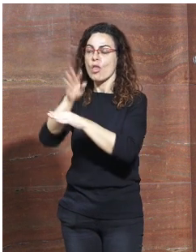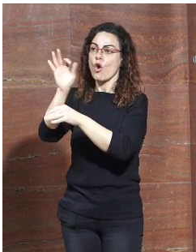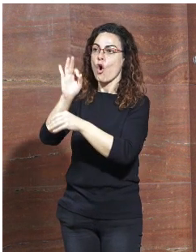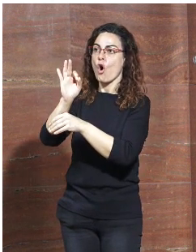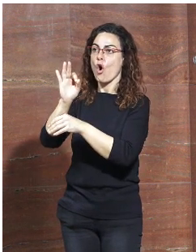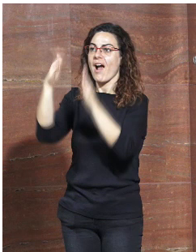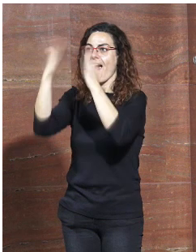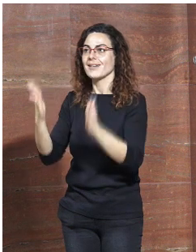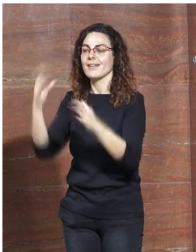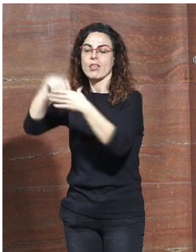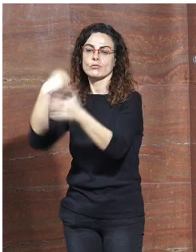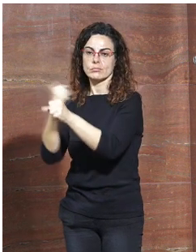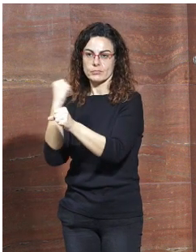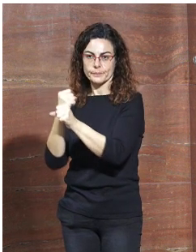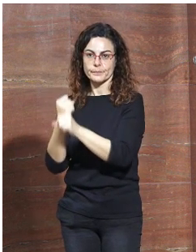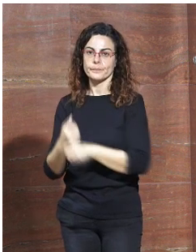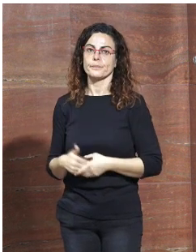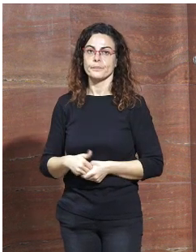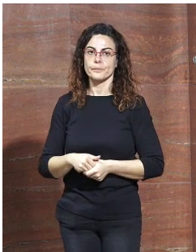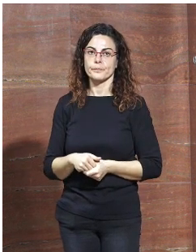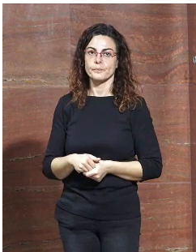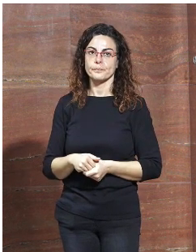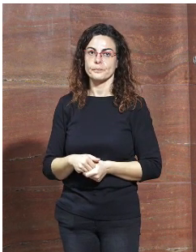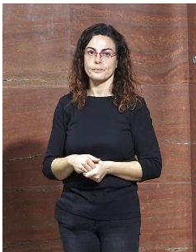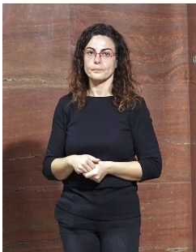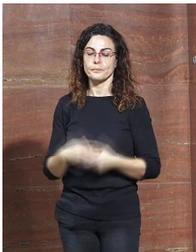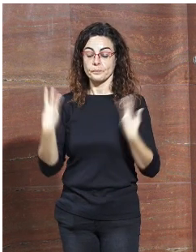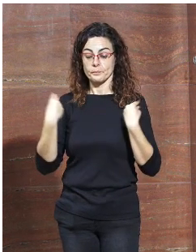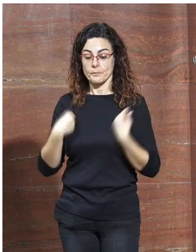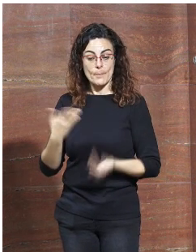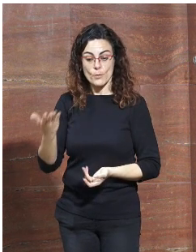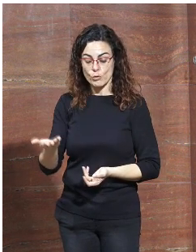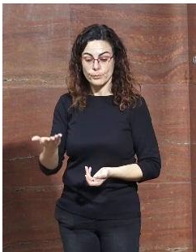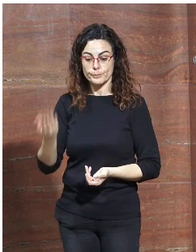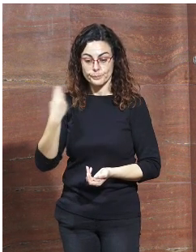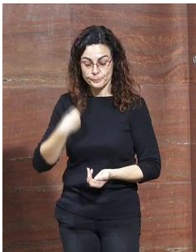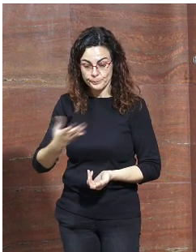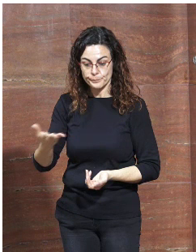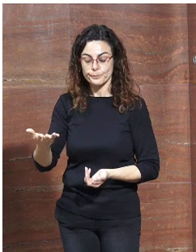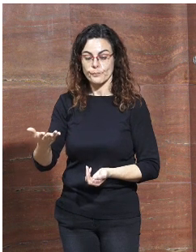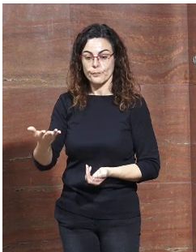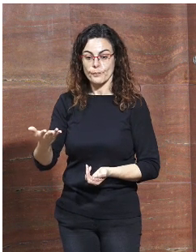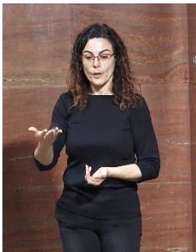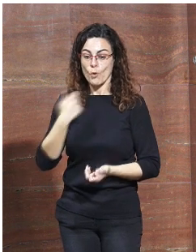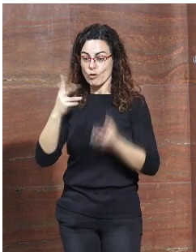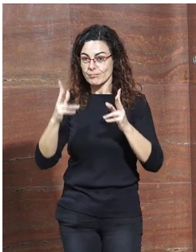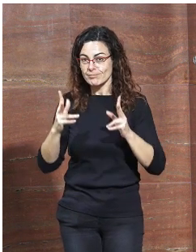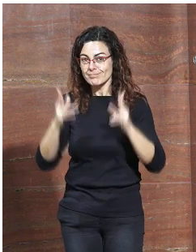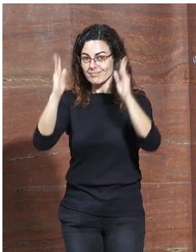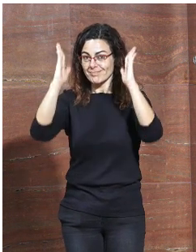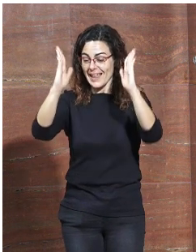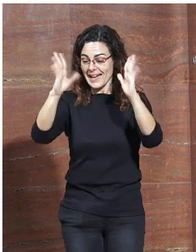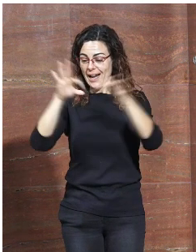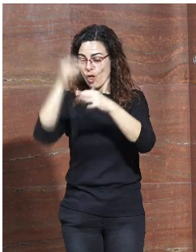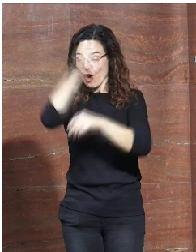del hogar. Y es esta este sesgo de género el